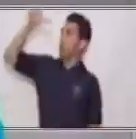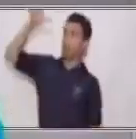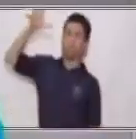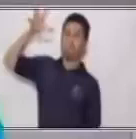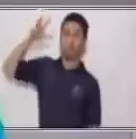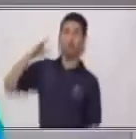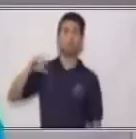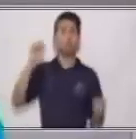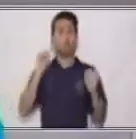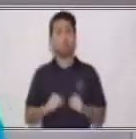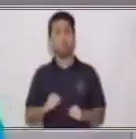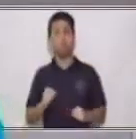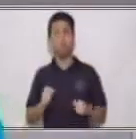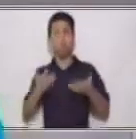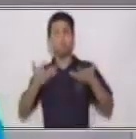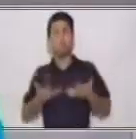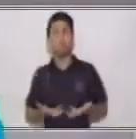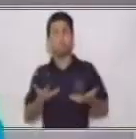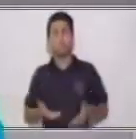libras.